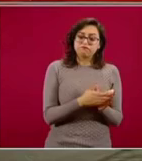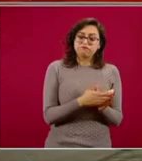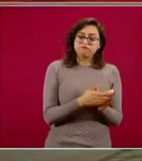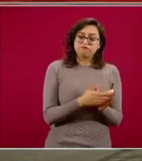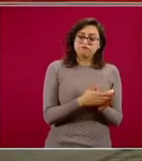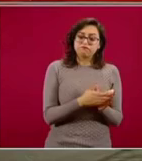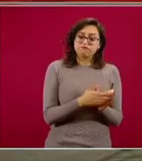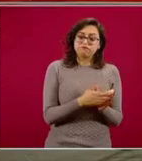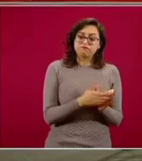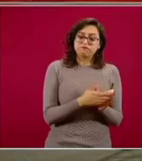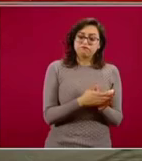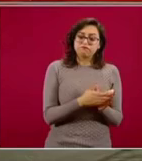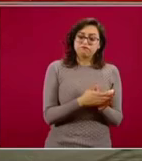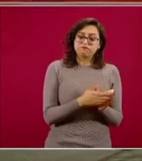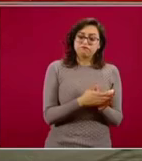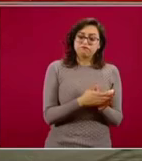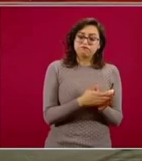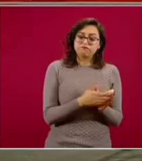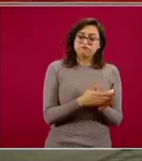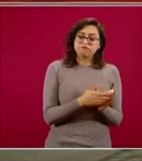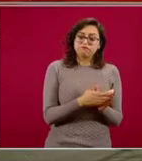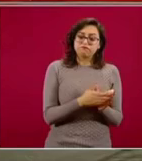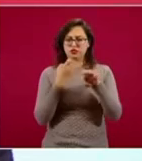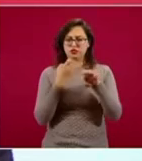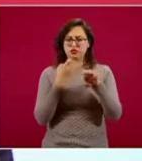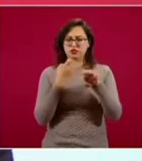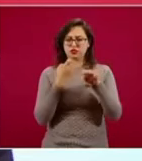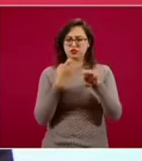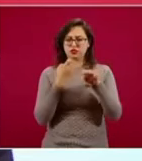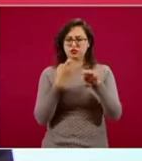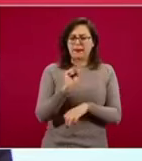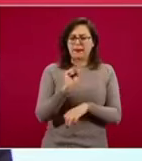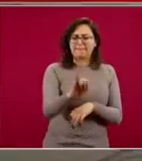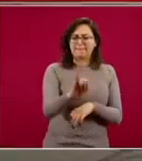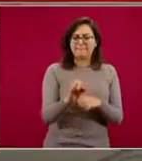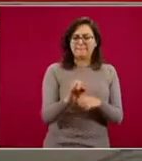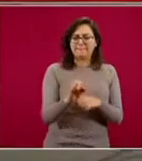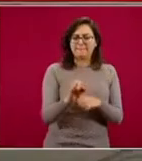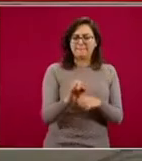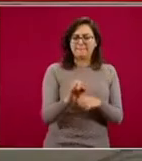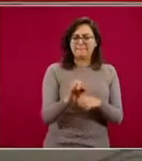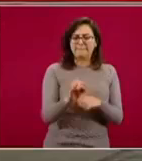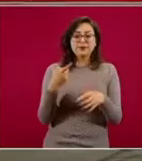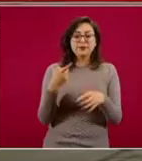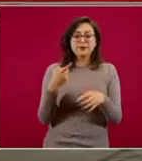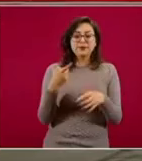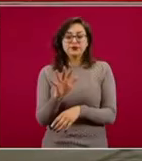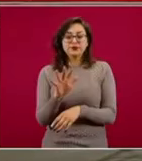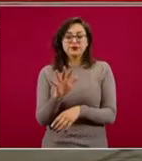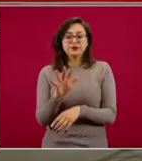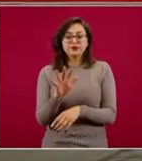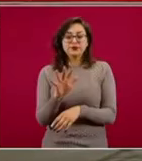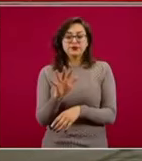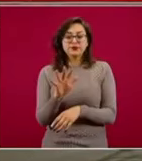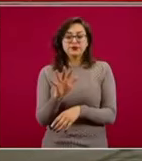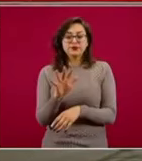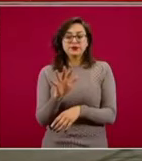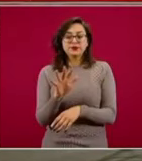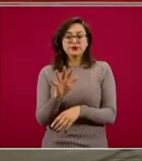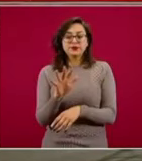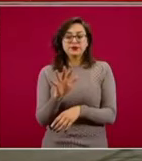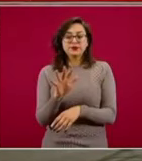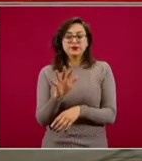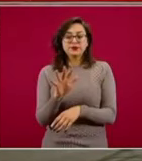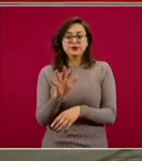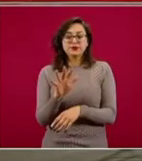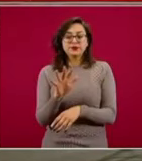sí ha aumentado en algunas de estas entidades federativas, hoy mismo las destaqué cuáles son, pero en general son muy pocas, son